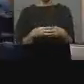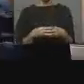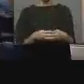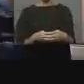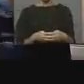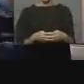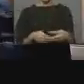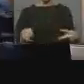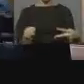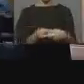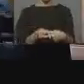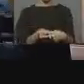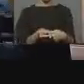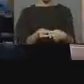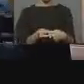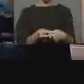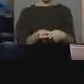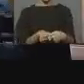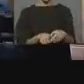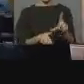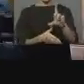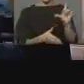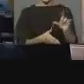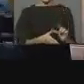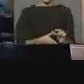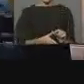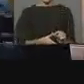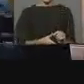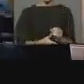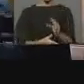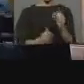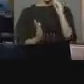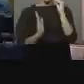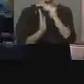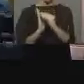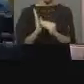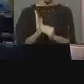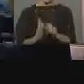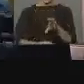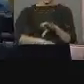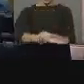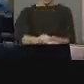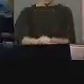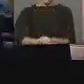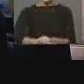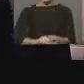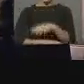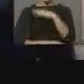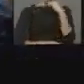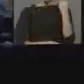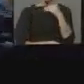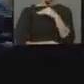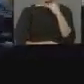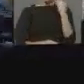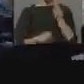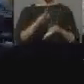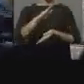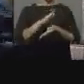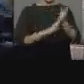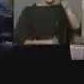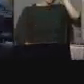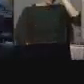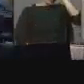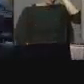embarazos interrumpidos en Latinoamérica. La cifra basada en los registros de arrestos, muertes, egresos